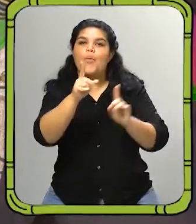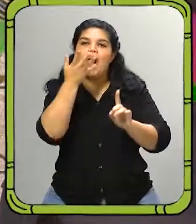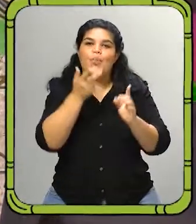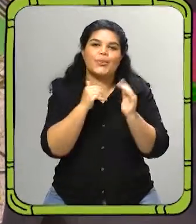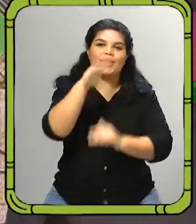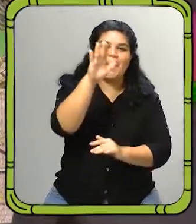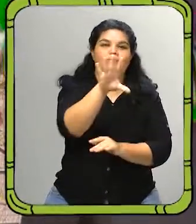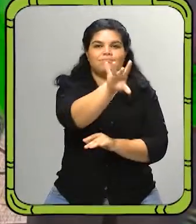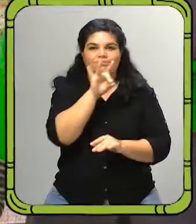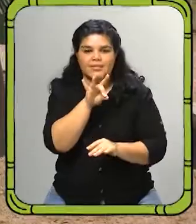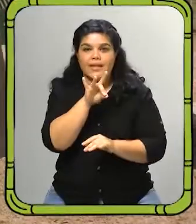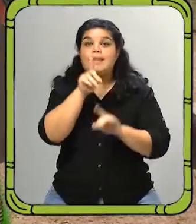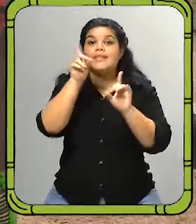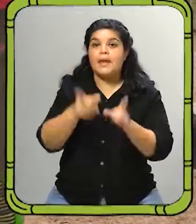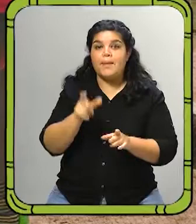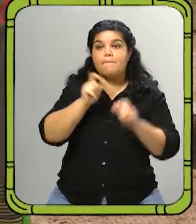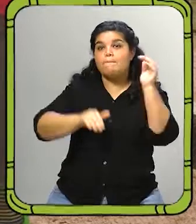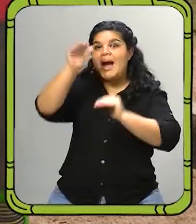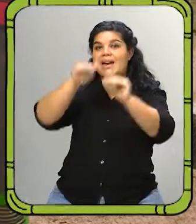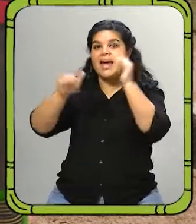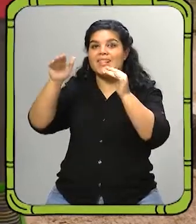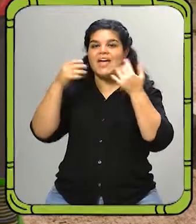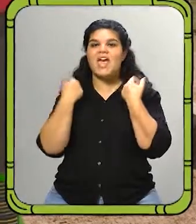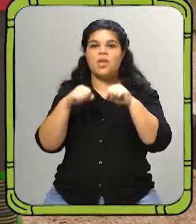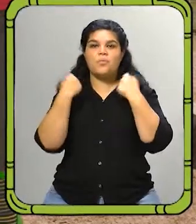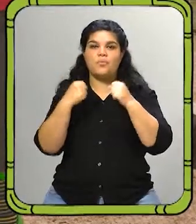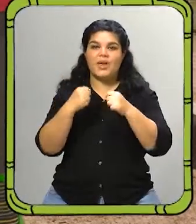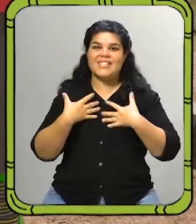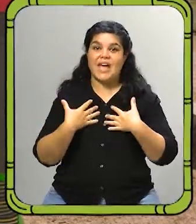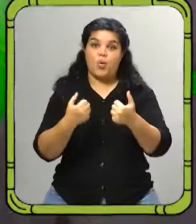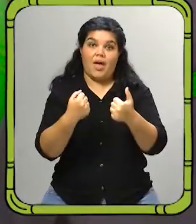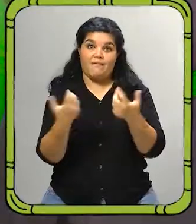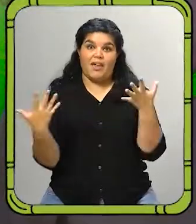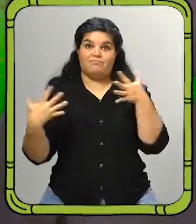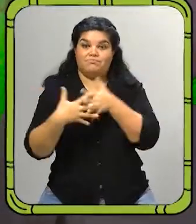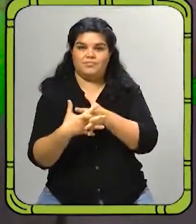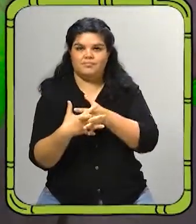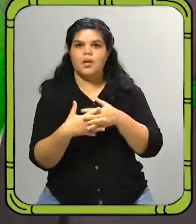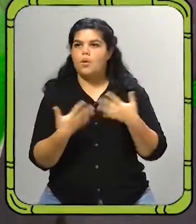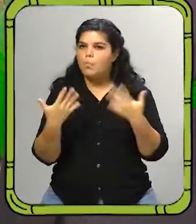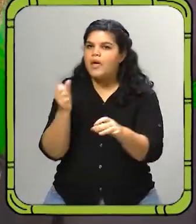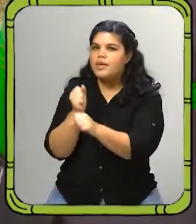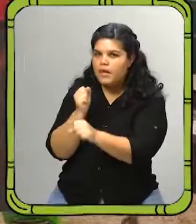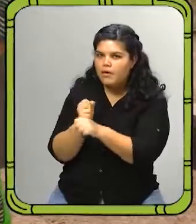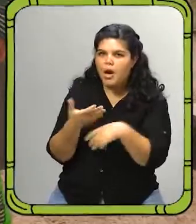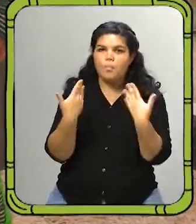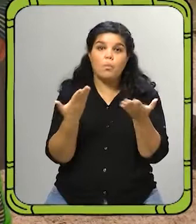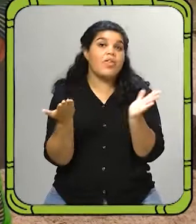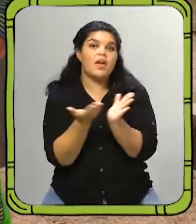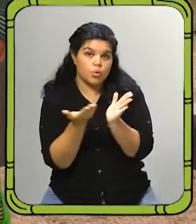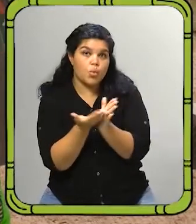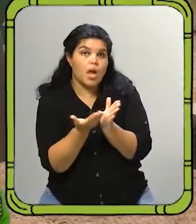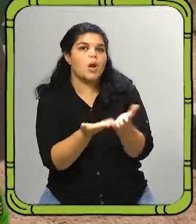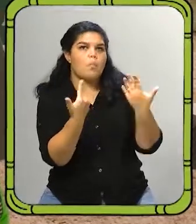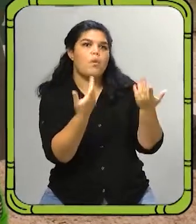hacer actividad física saludable. Ah, y se puede trabajar entonces. Claro. Se puede trabajar, se puede estudiar y se puede hacer